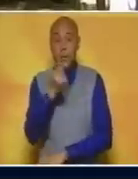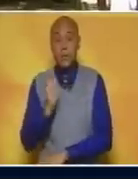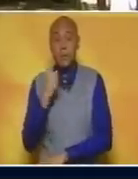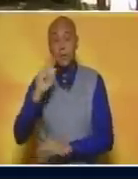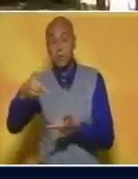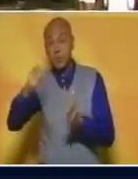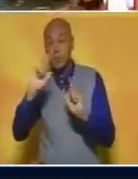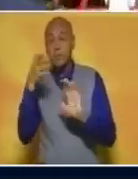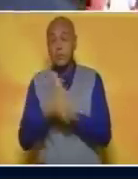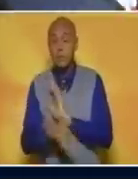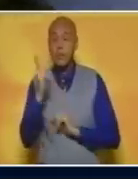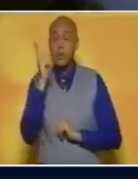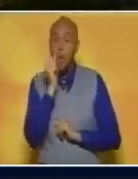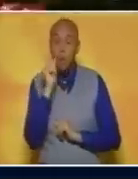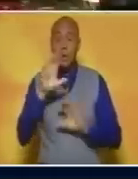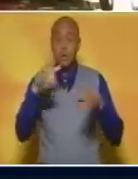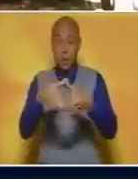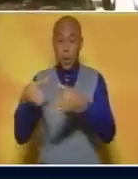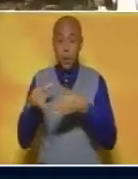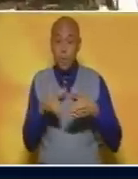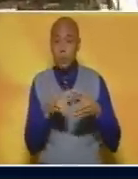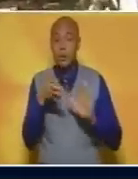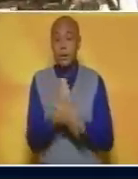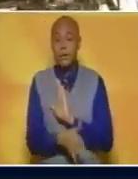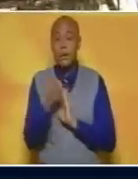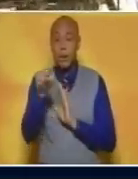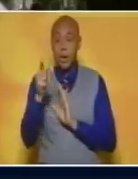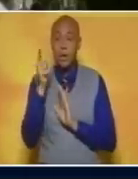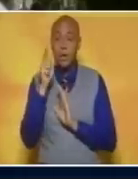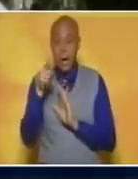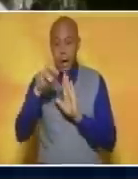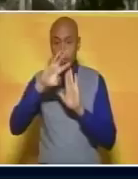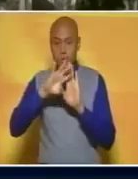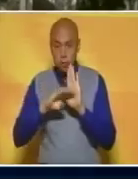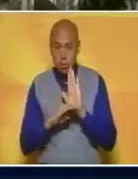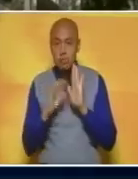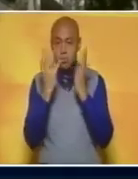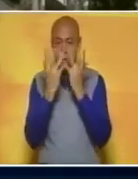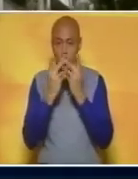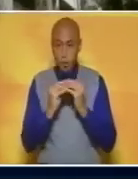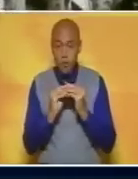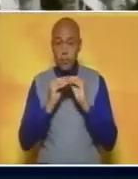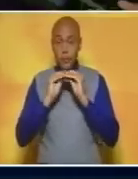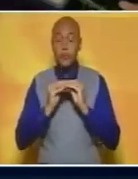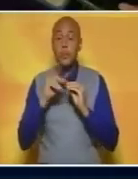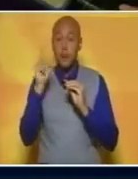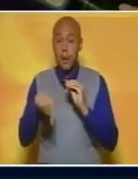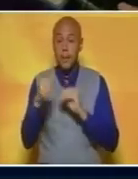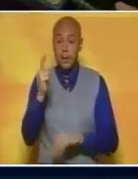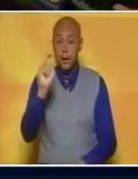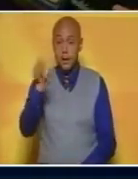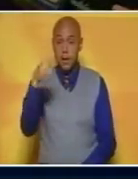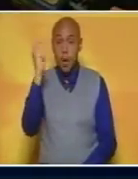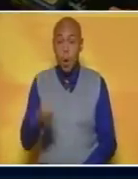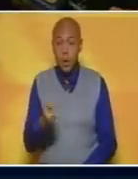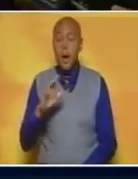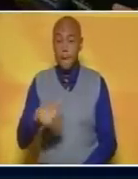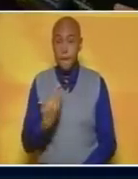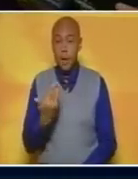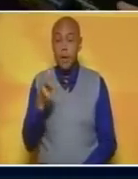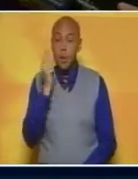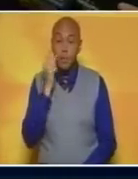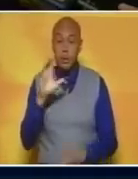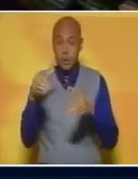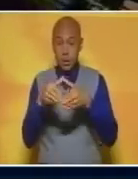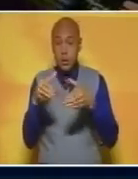permitan la participación de sectores en la elaboración de los reglamentos. Indicó que el Tribunal Supremo de Justicia podría declarar vacante